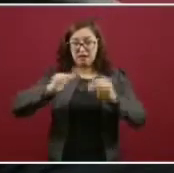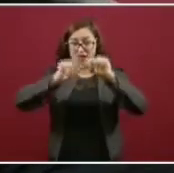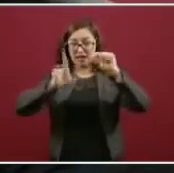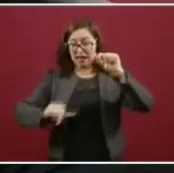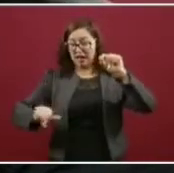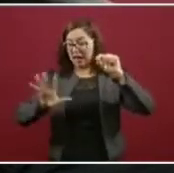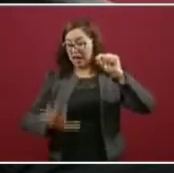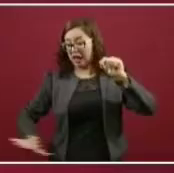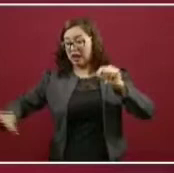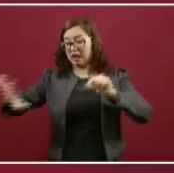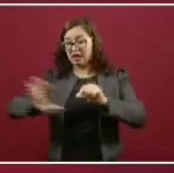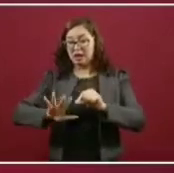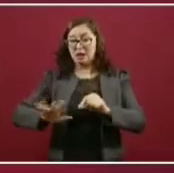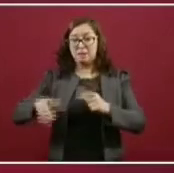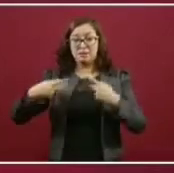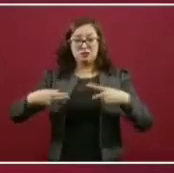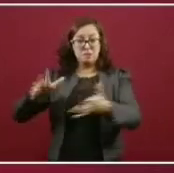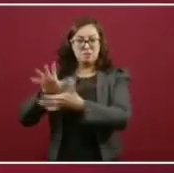del proyecto.